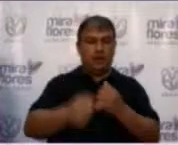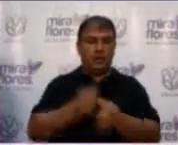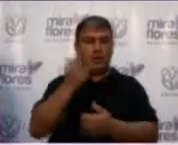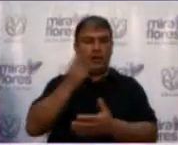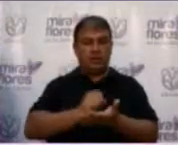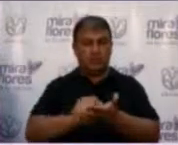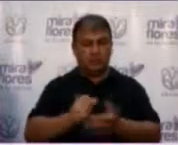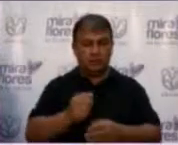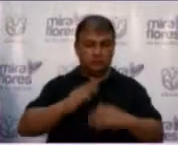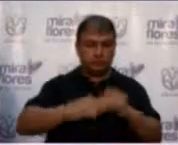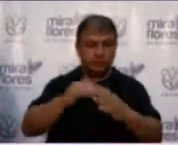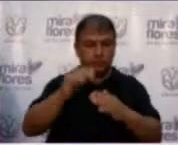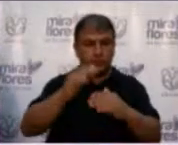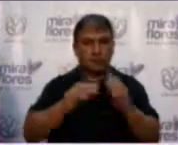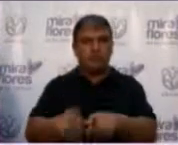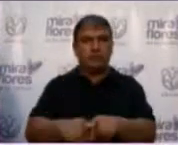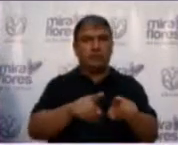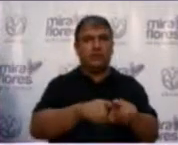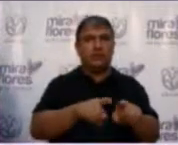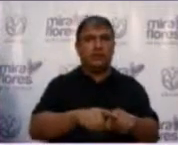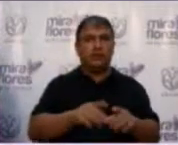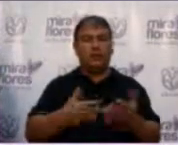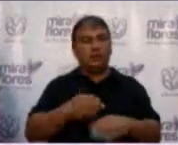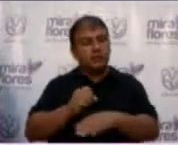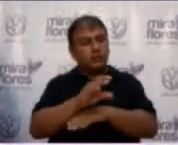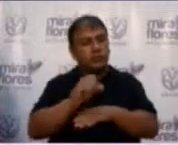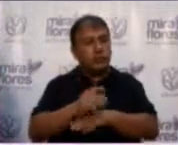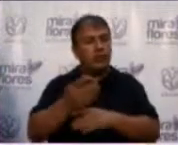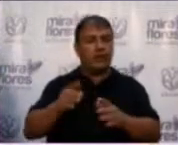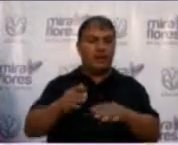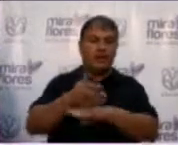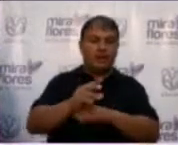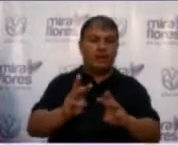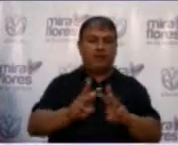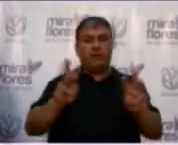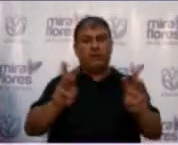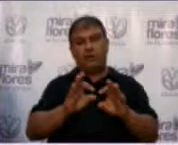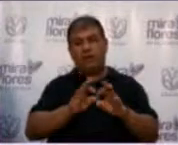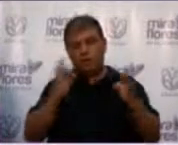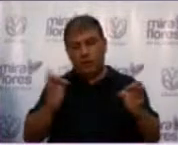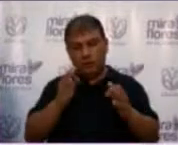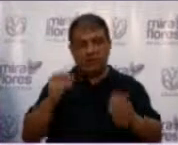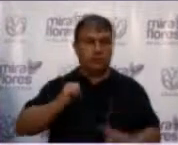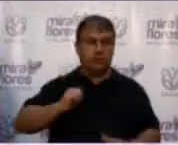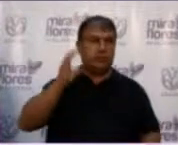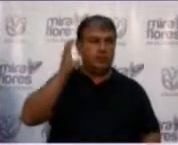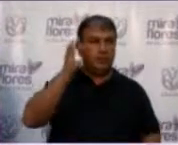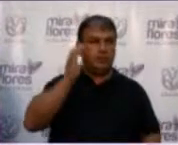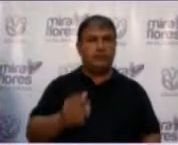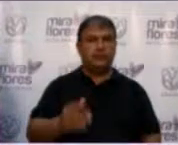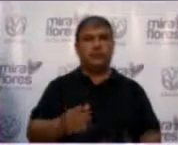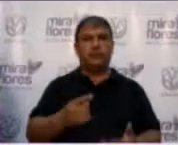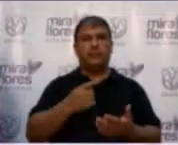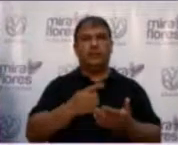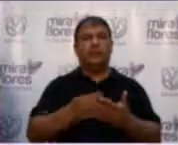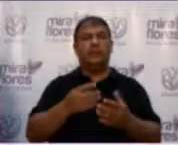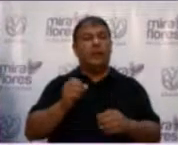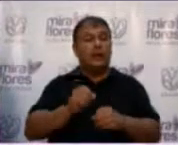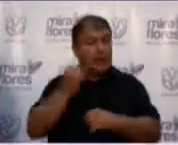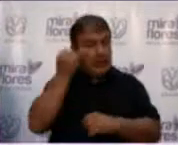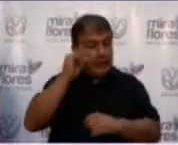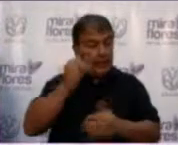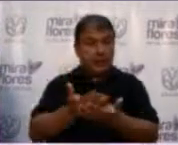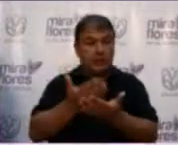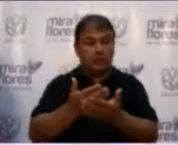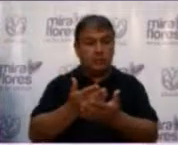de su construcción e inclusive dando sugerencias por medio de la página del Facebook de la Municipalidad de Miraflores. Sugerencias que he dado no